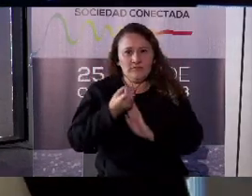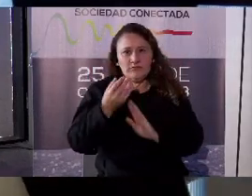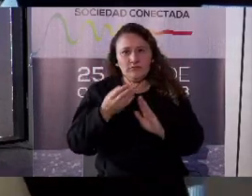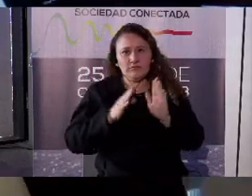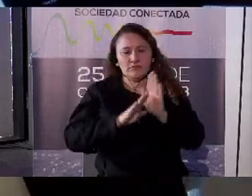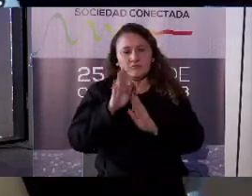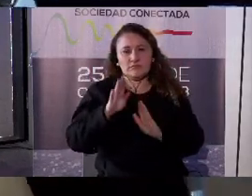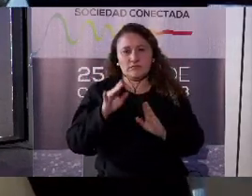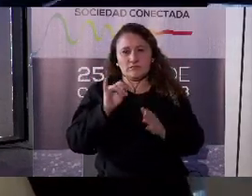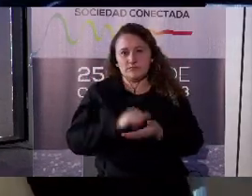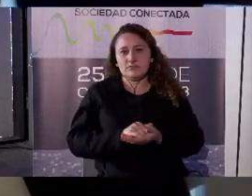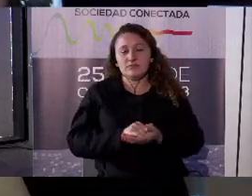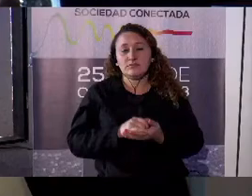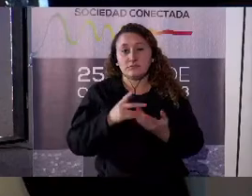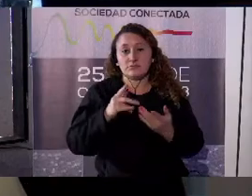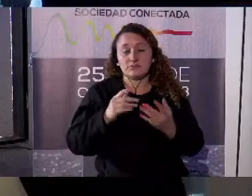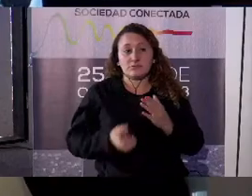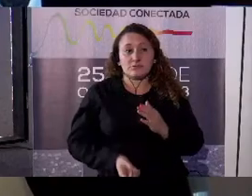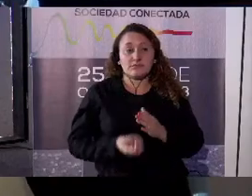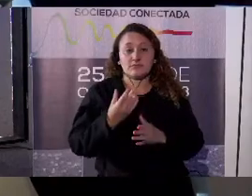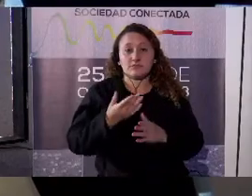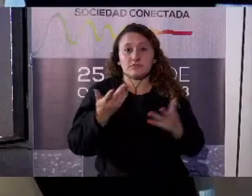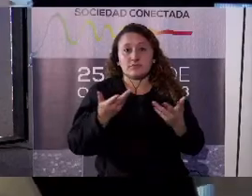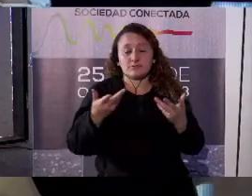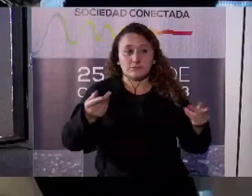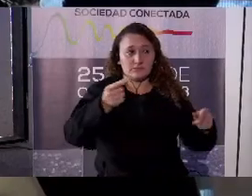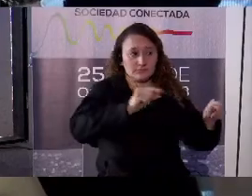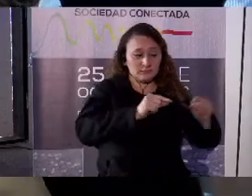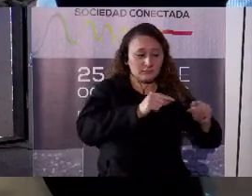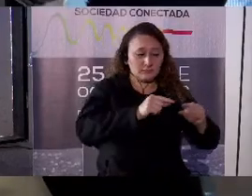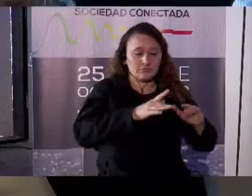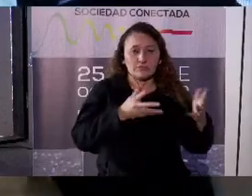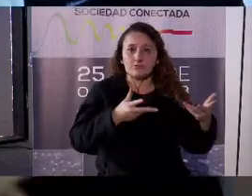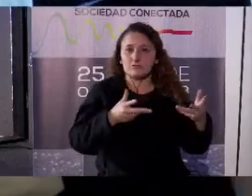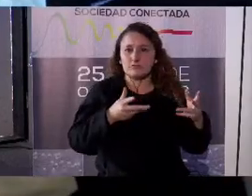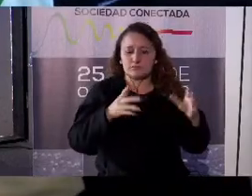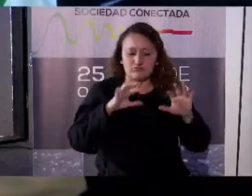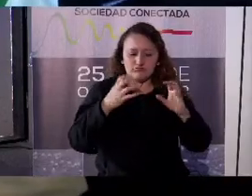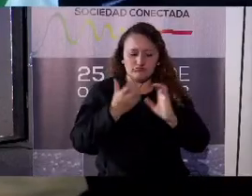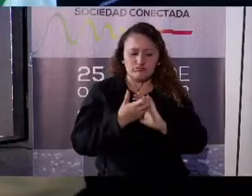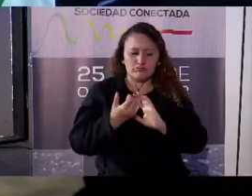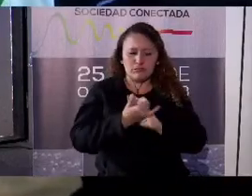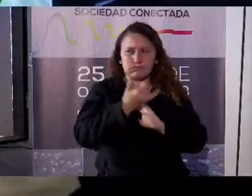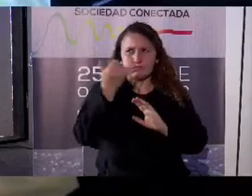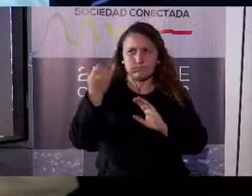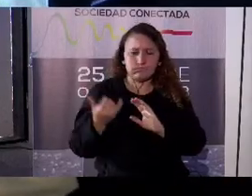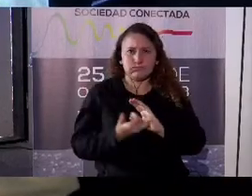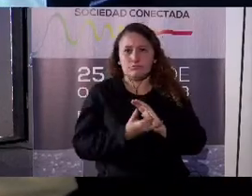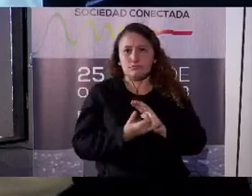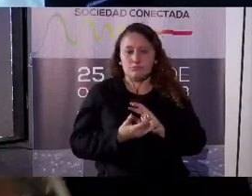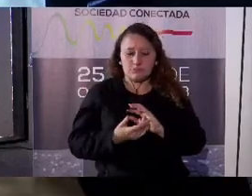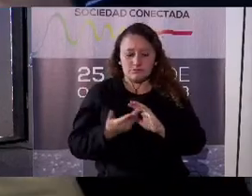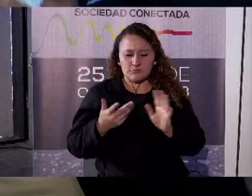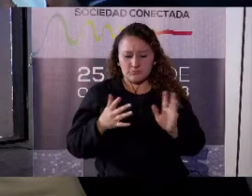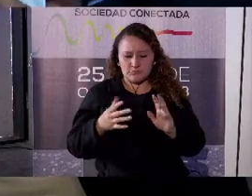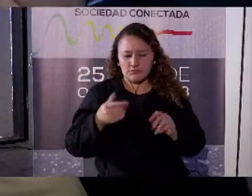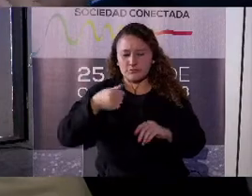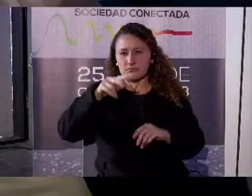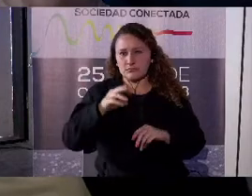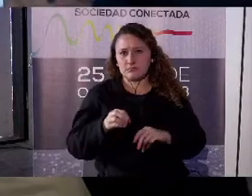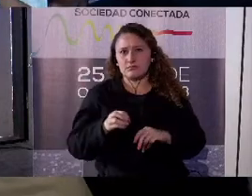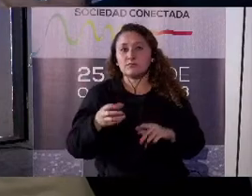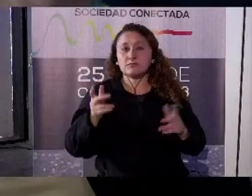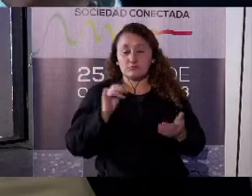los xlabs y tiene varios tipos de Laboratorios a nivel mundial tiene alrededor de 18 laboratorios en los cuales crea